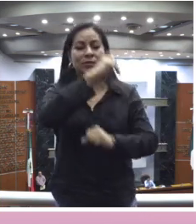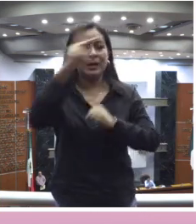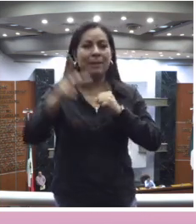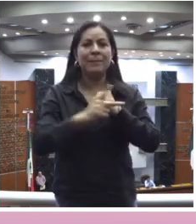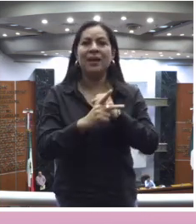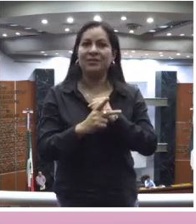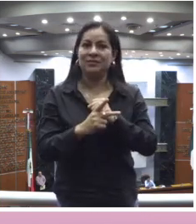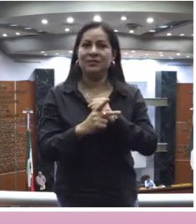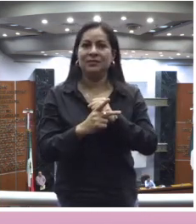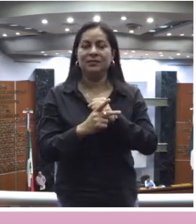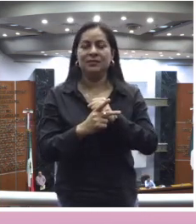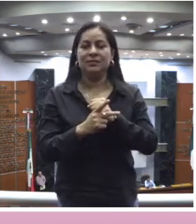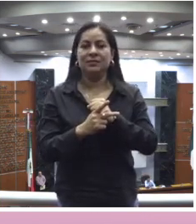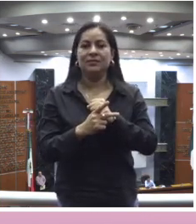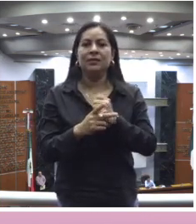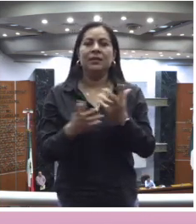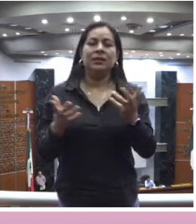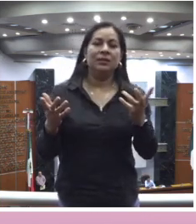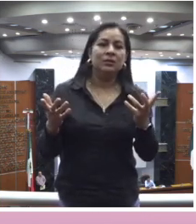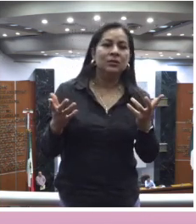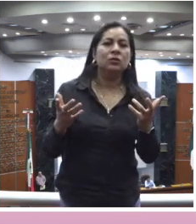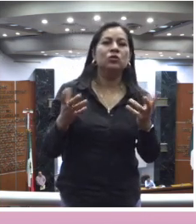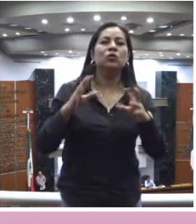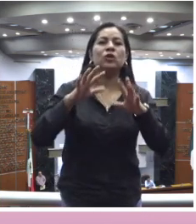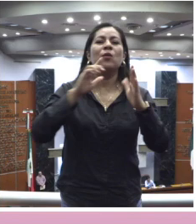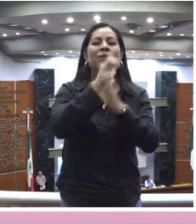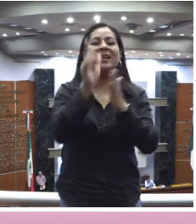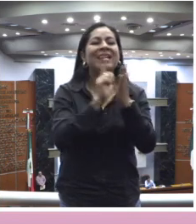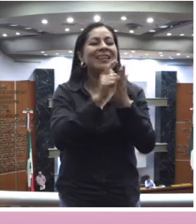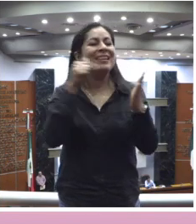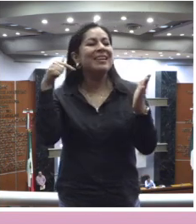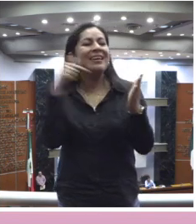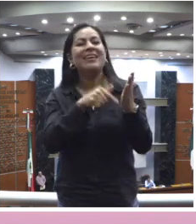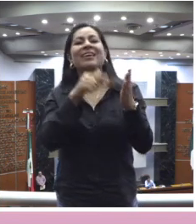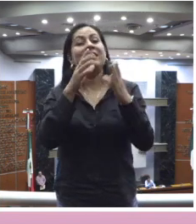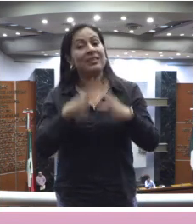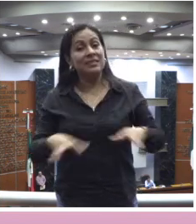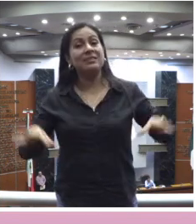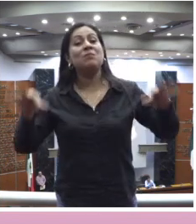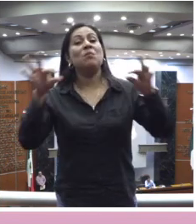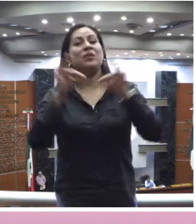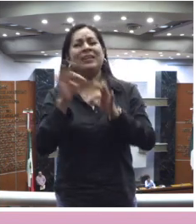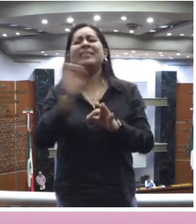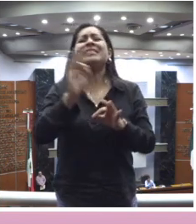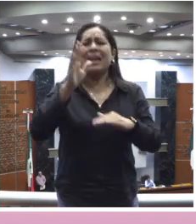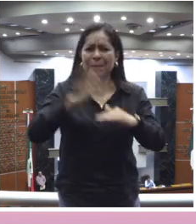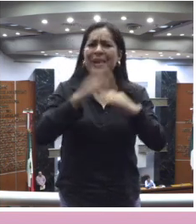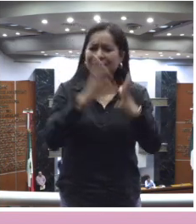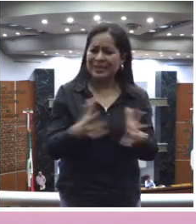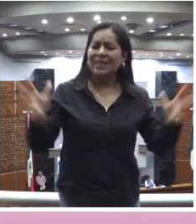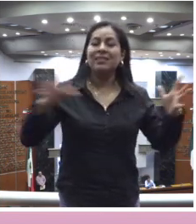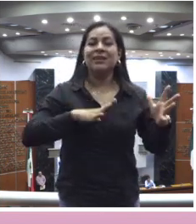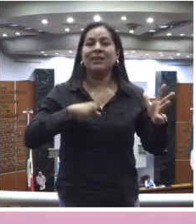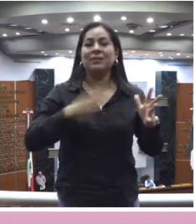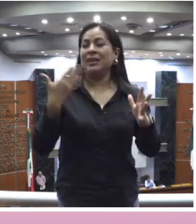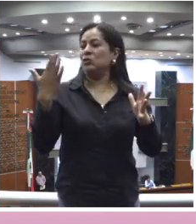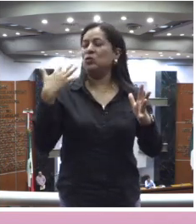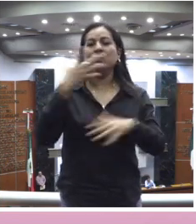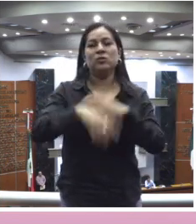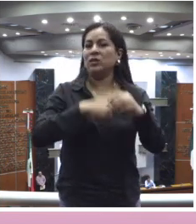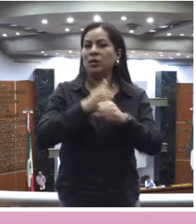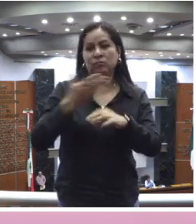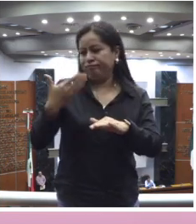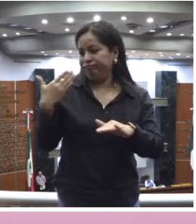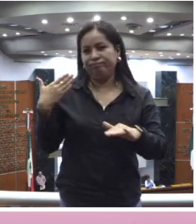país. Se trata de una reforma importantísima, tal vez la más grande que hayamos tenido en las últimas